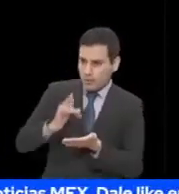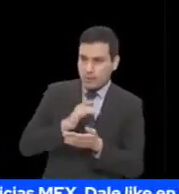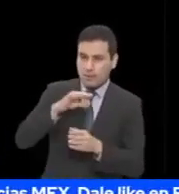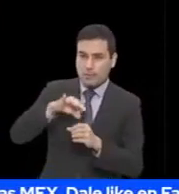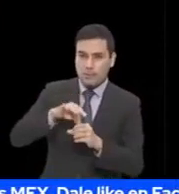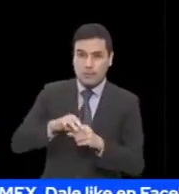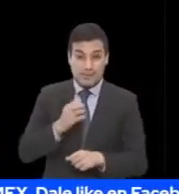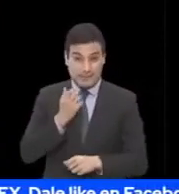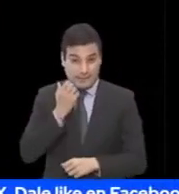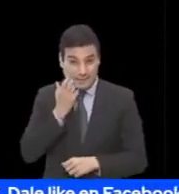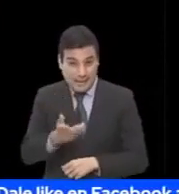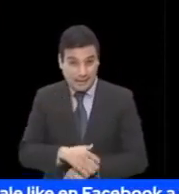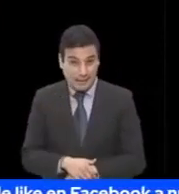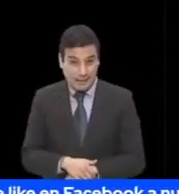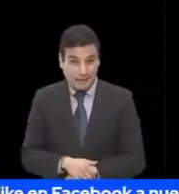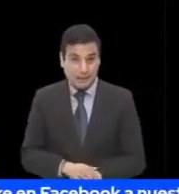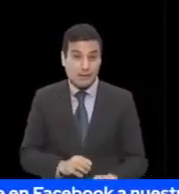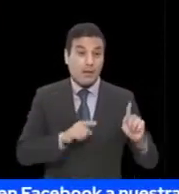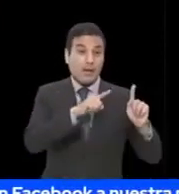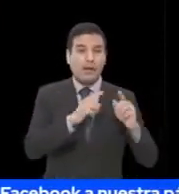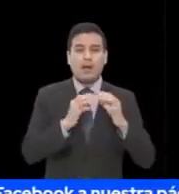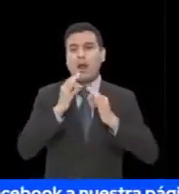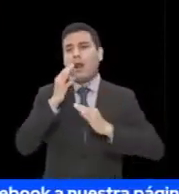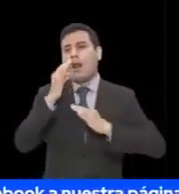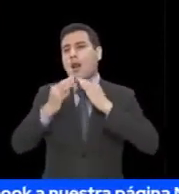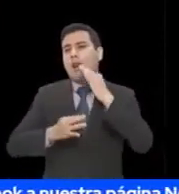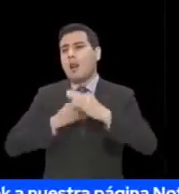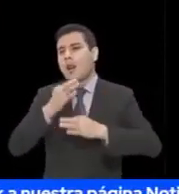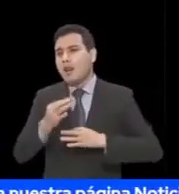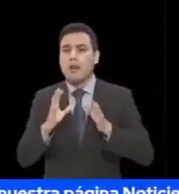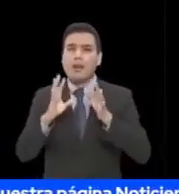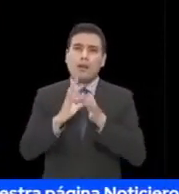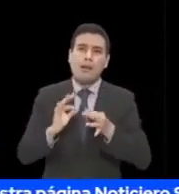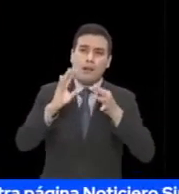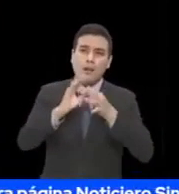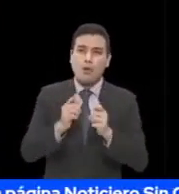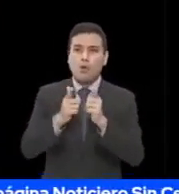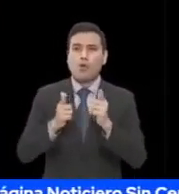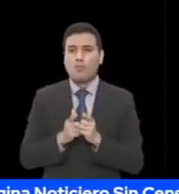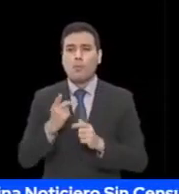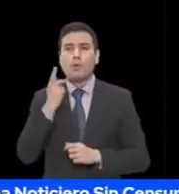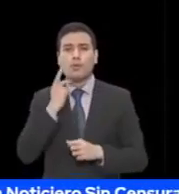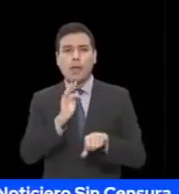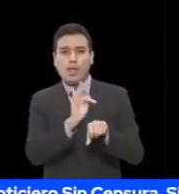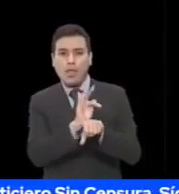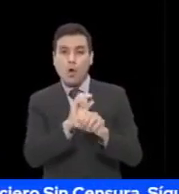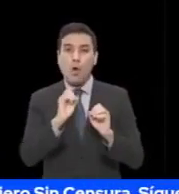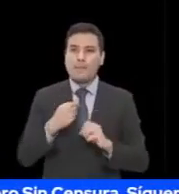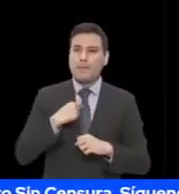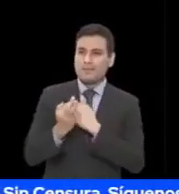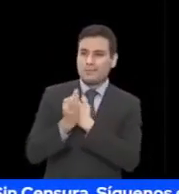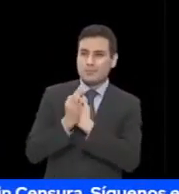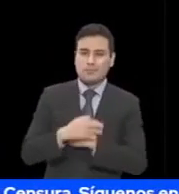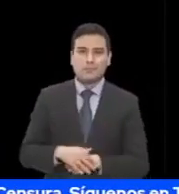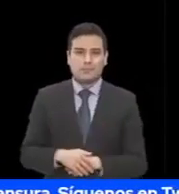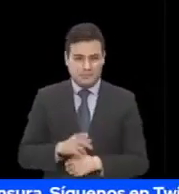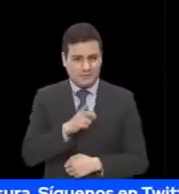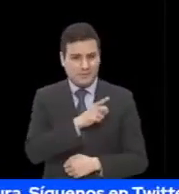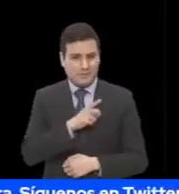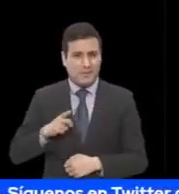recurso indebidamente como propaganda electoral para su partido y para su persona, pues bueno, que procuren hacerlo bien.